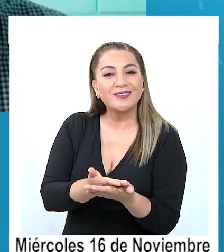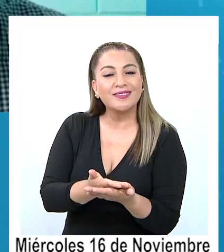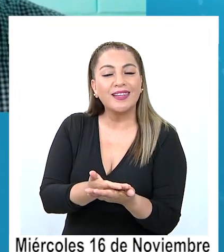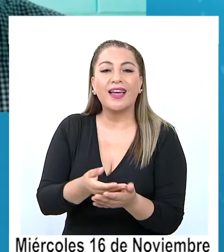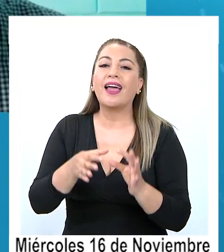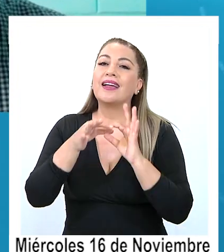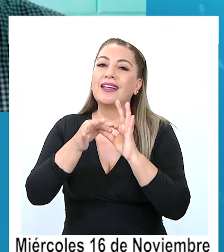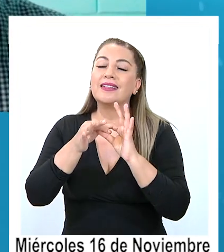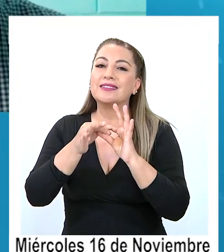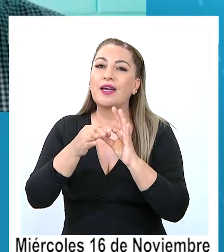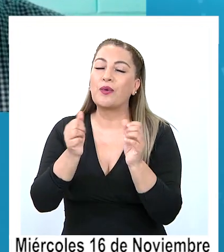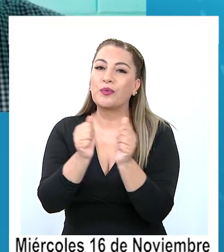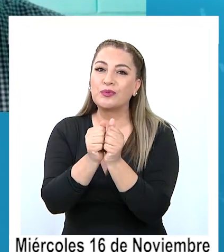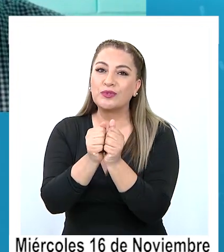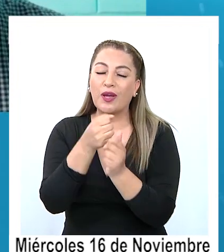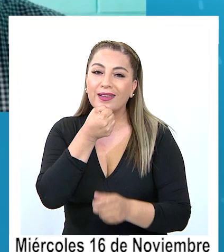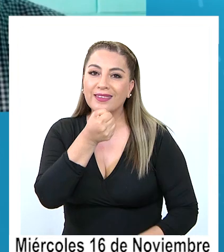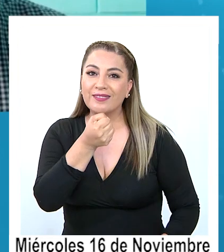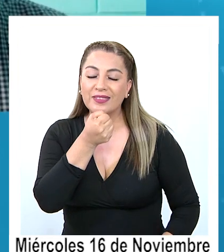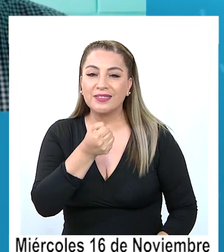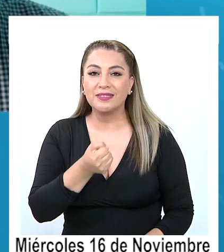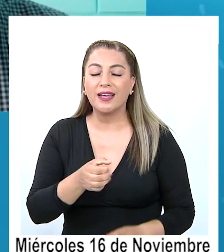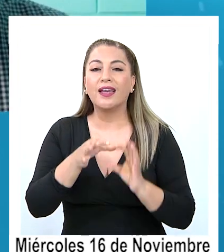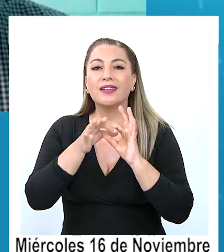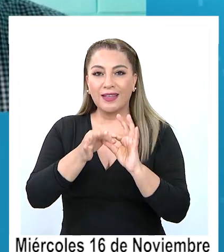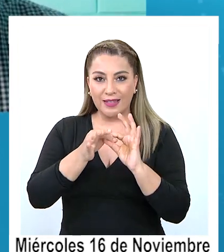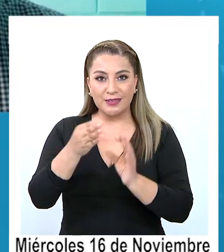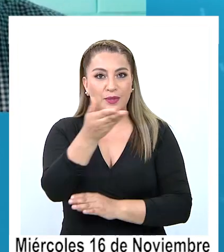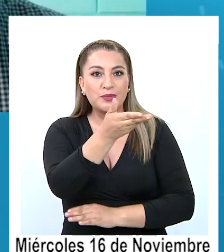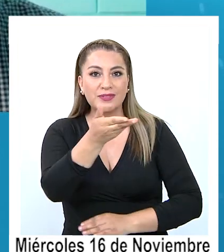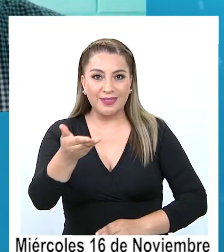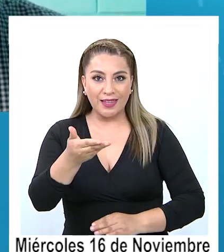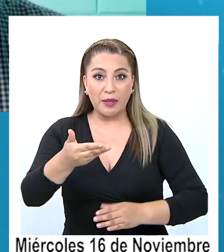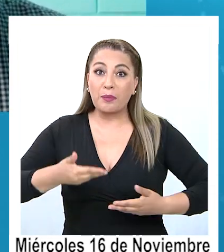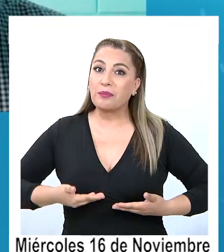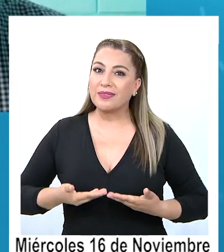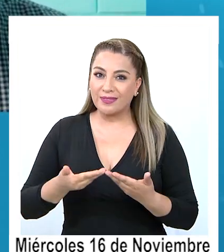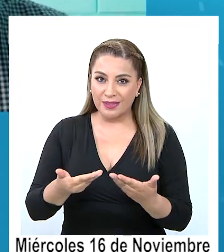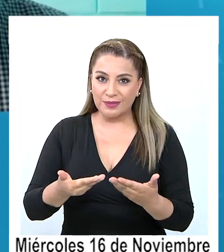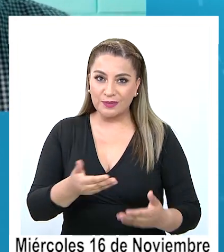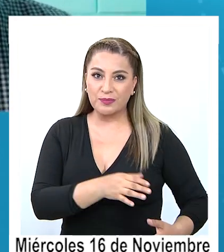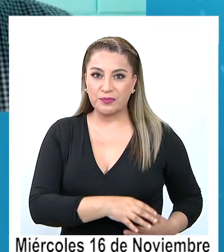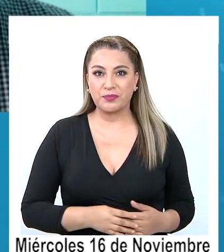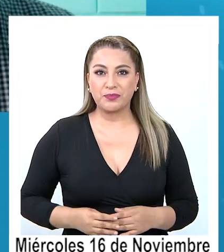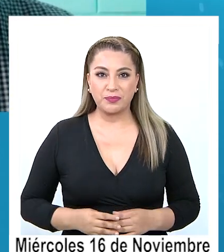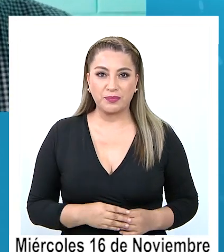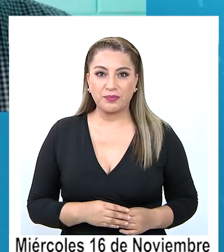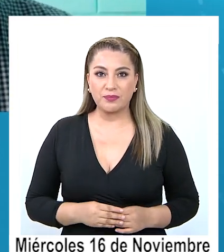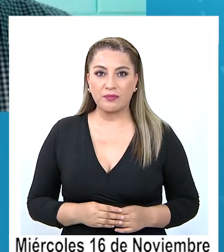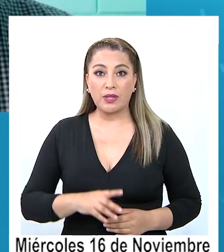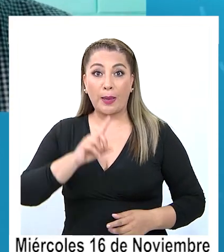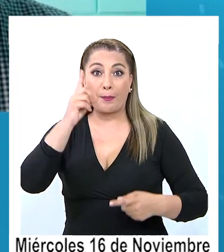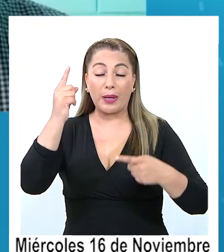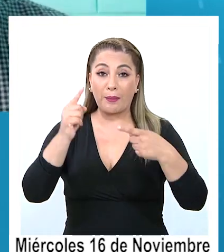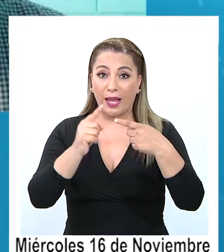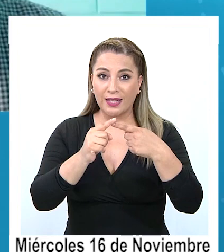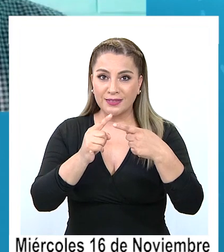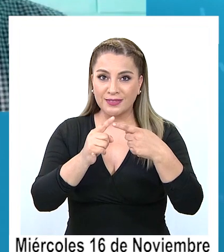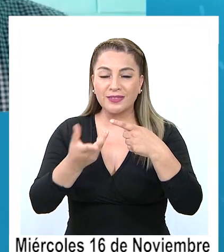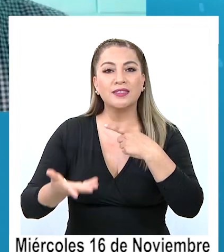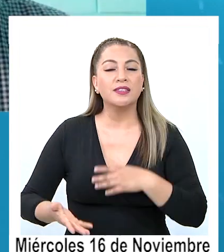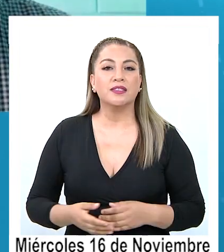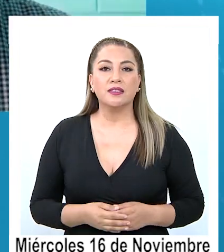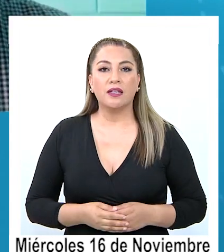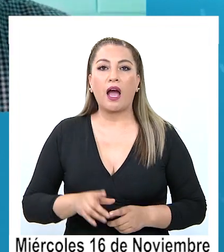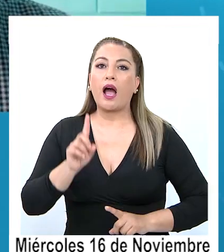por acompañarnos en esta entrevista. Gracias, Reinaldo, a ustedes por invitarnos. Primero que nada,